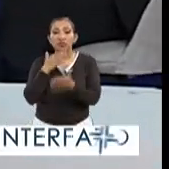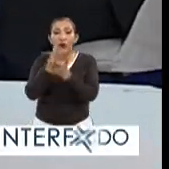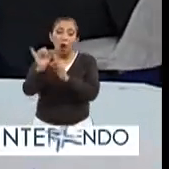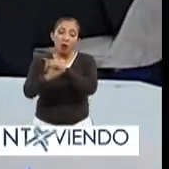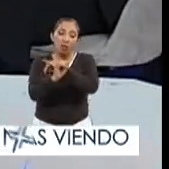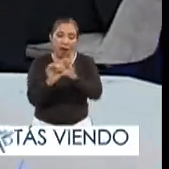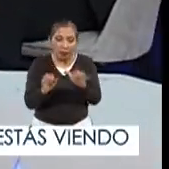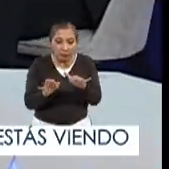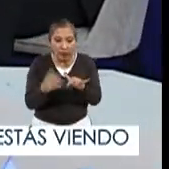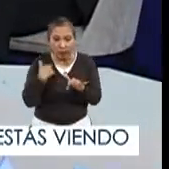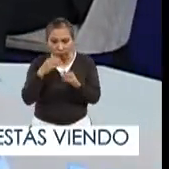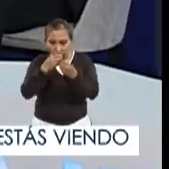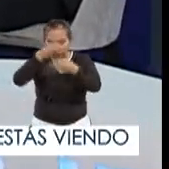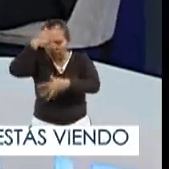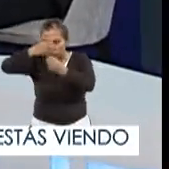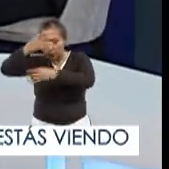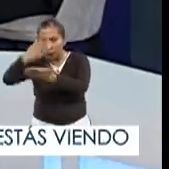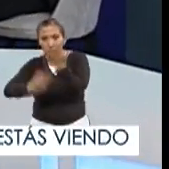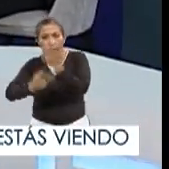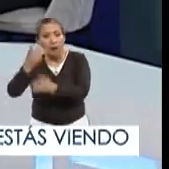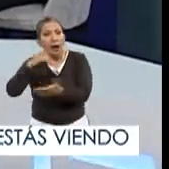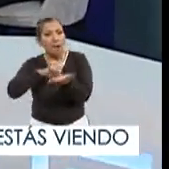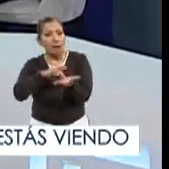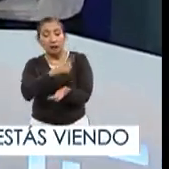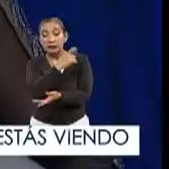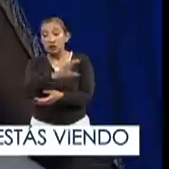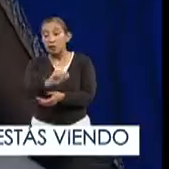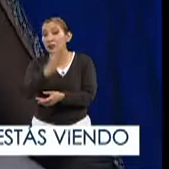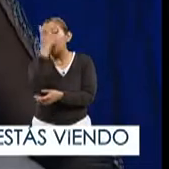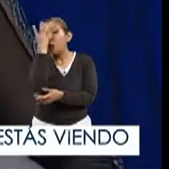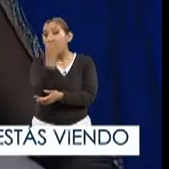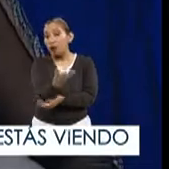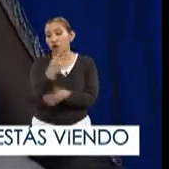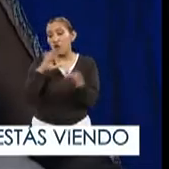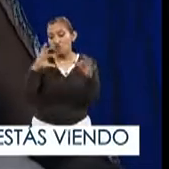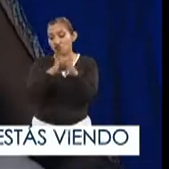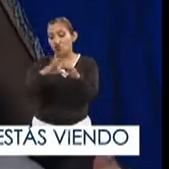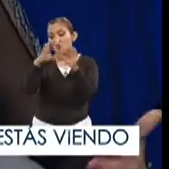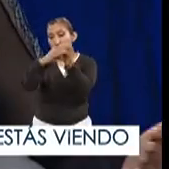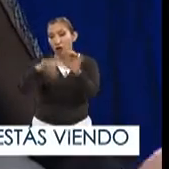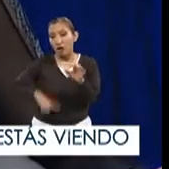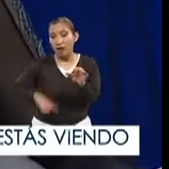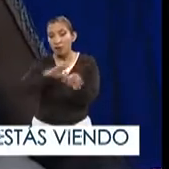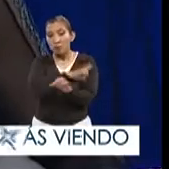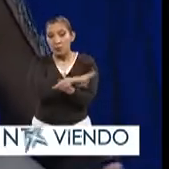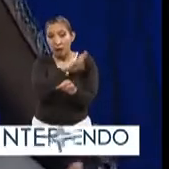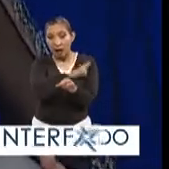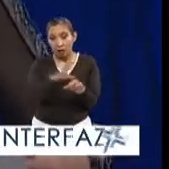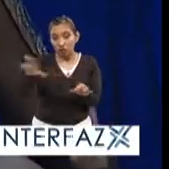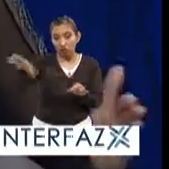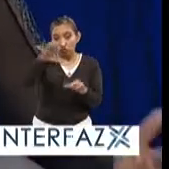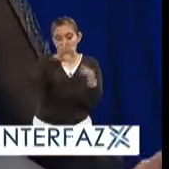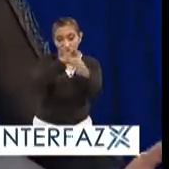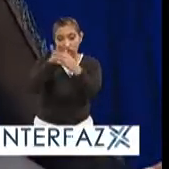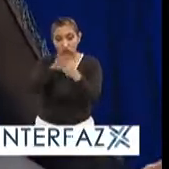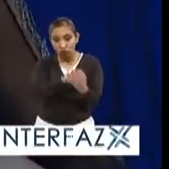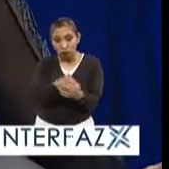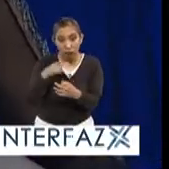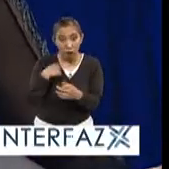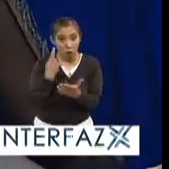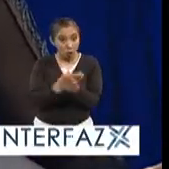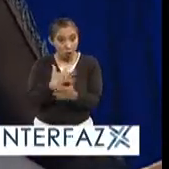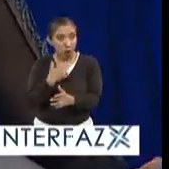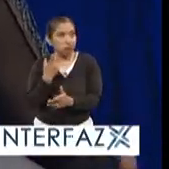virtual, y aquí encuentras todos los programas de apoyo. Tenemos 194 aliados, tanto públicos como privados, y no necesariamente